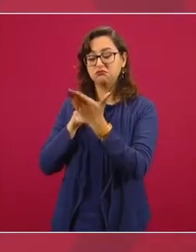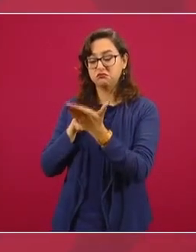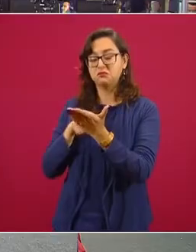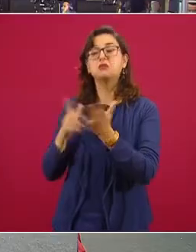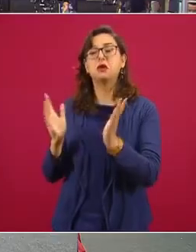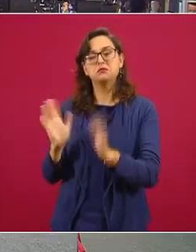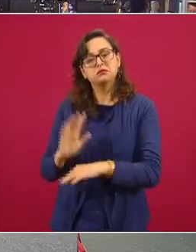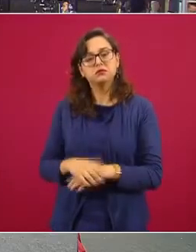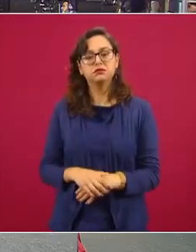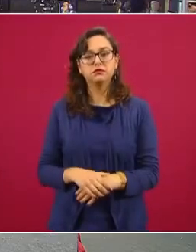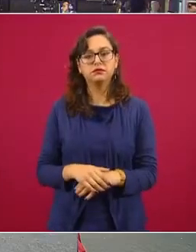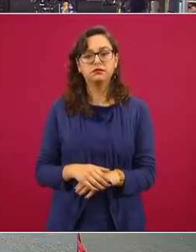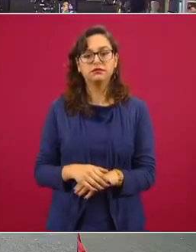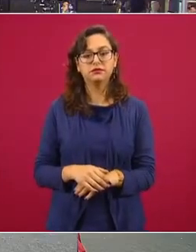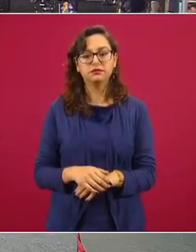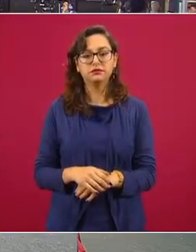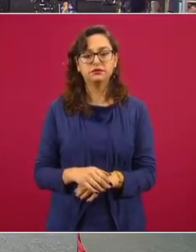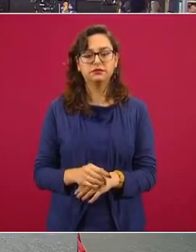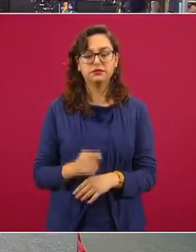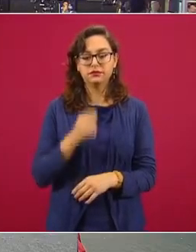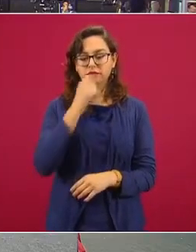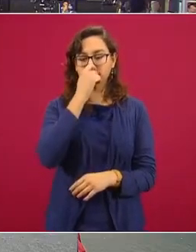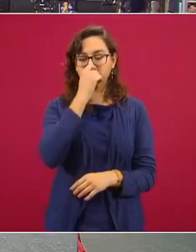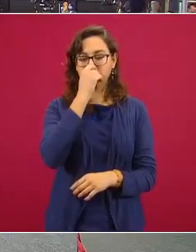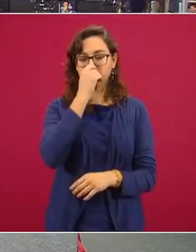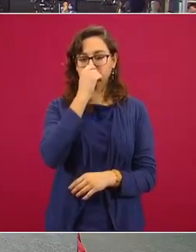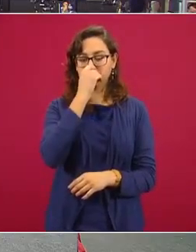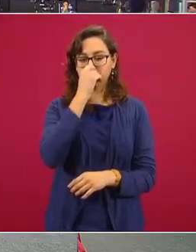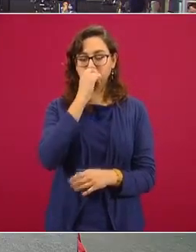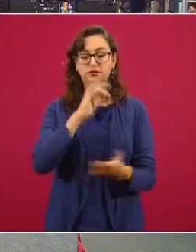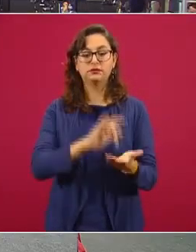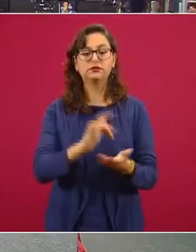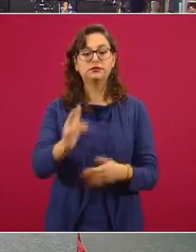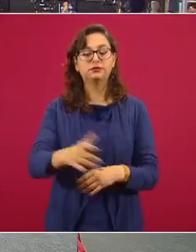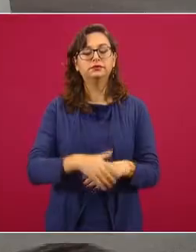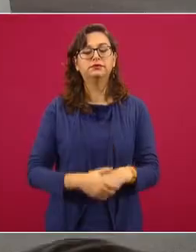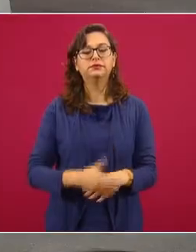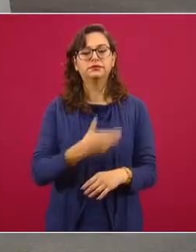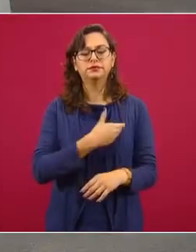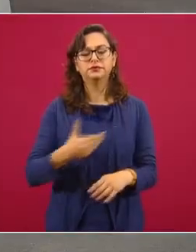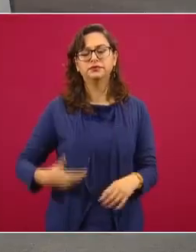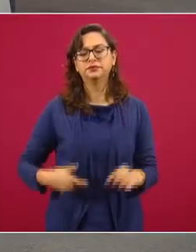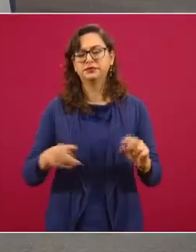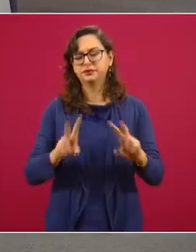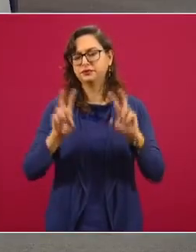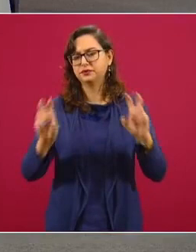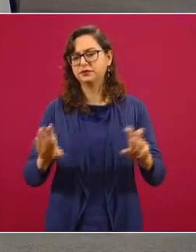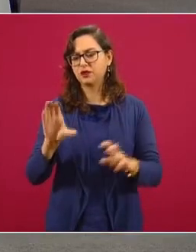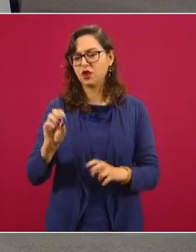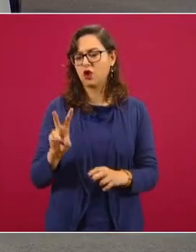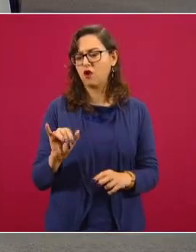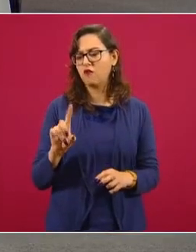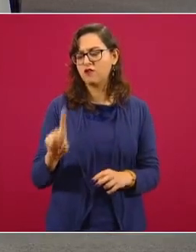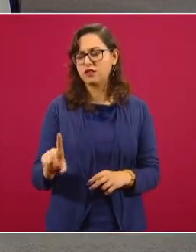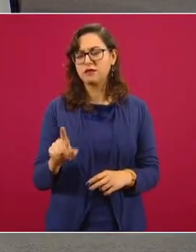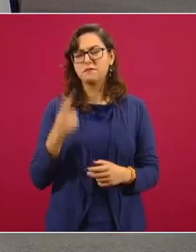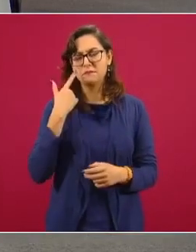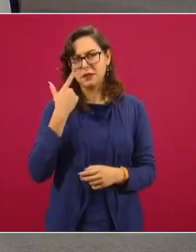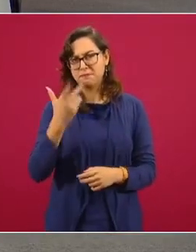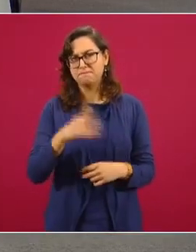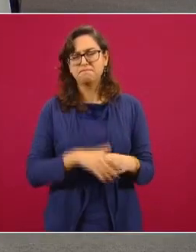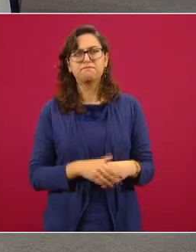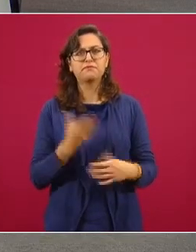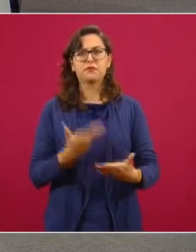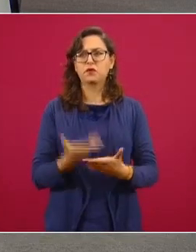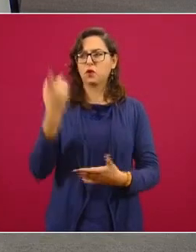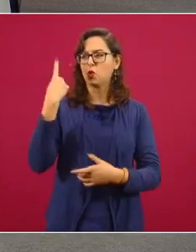Muy bien, presidente, gracias. Sobre la situación del COVID, presidente, pues el presidente Donald Trump la semana pasada